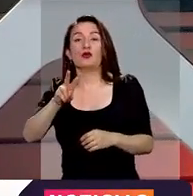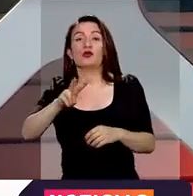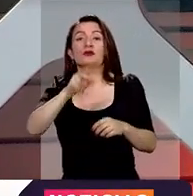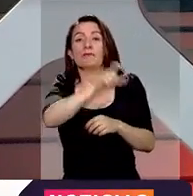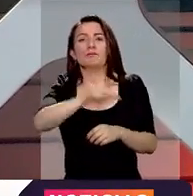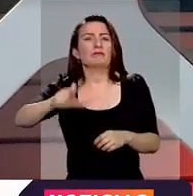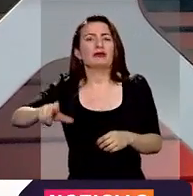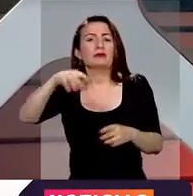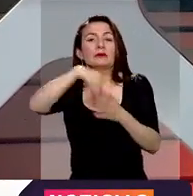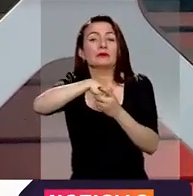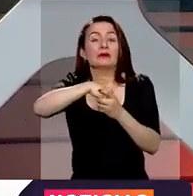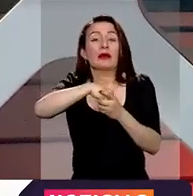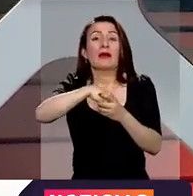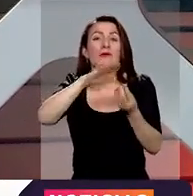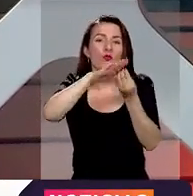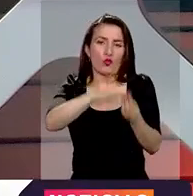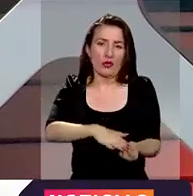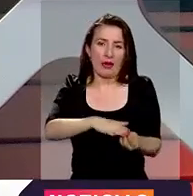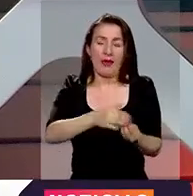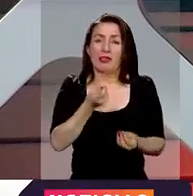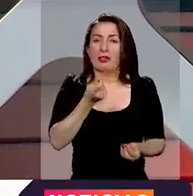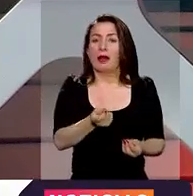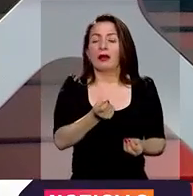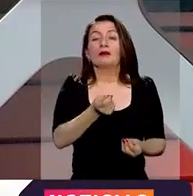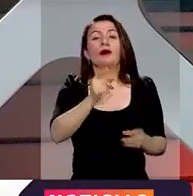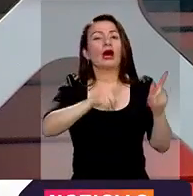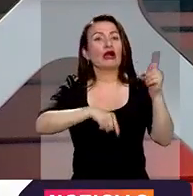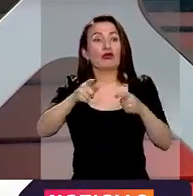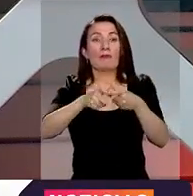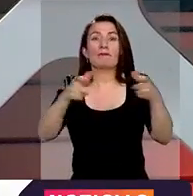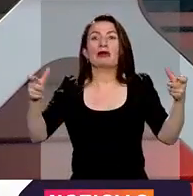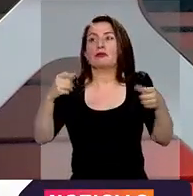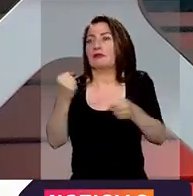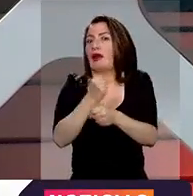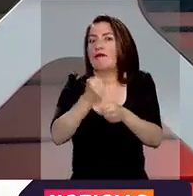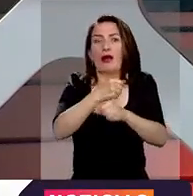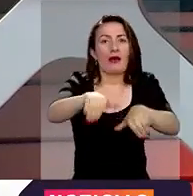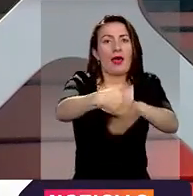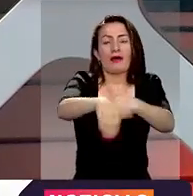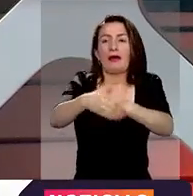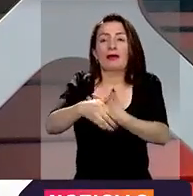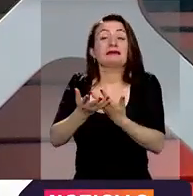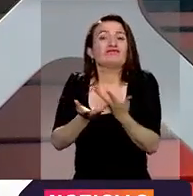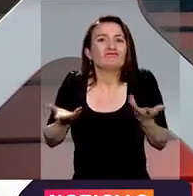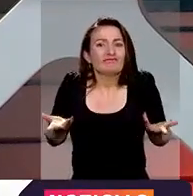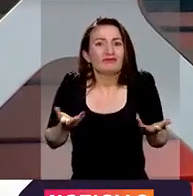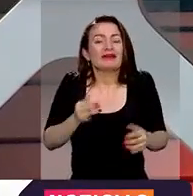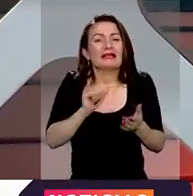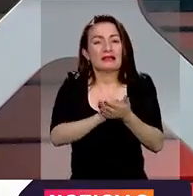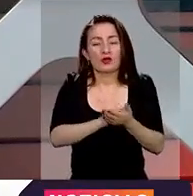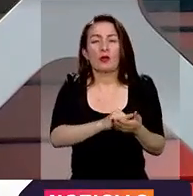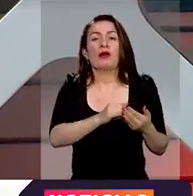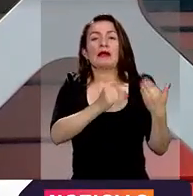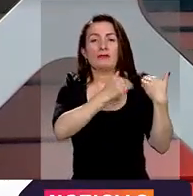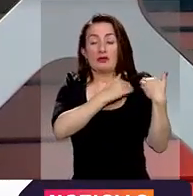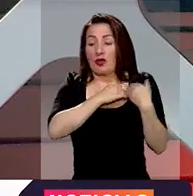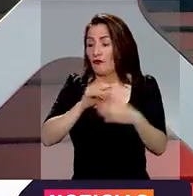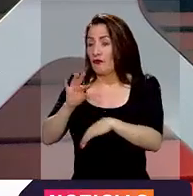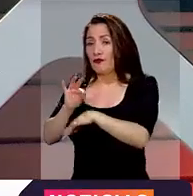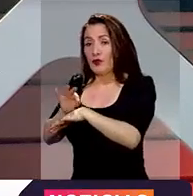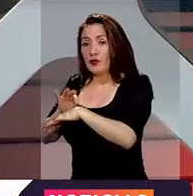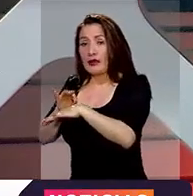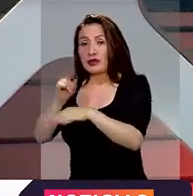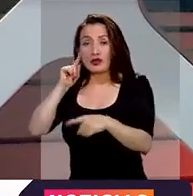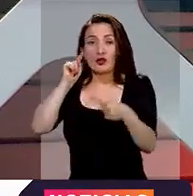son personas en condición de vulnerabilidad, pues la mayoría vive del trabajo en las calles. Razón principal por la que una fundación de la